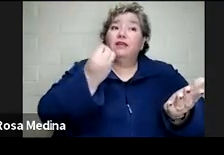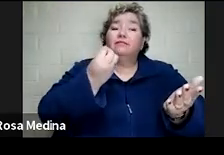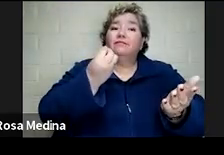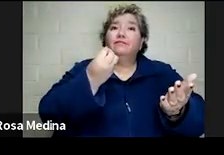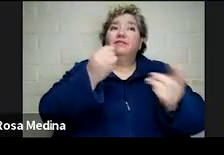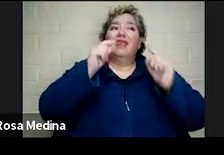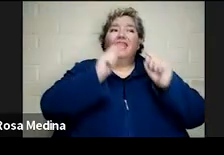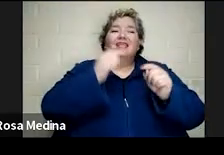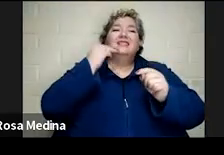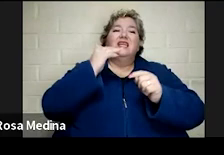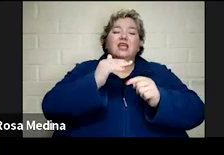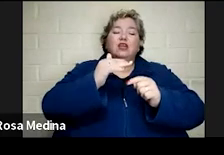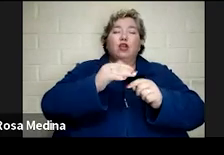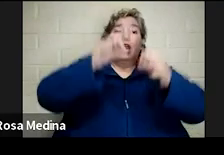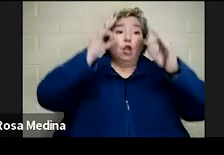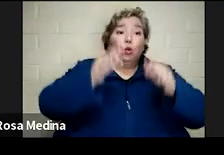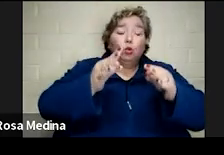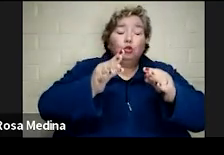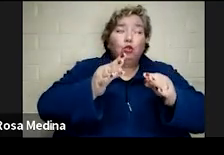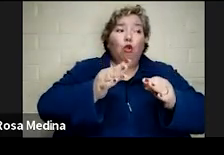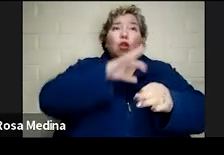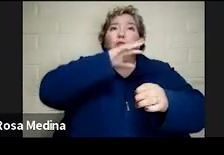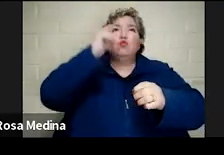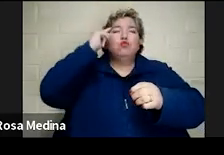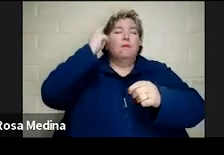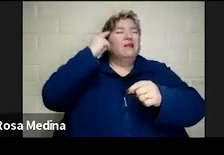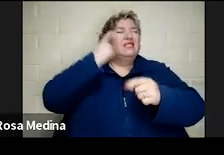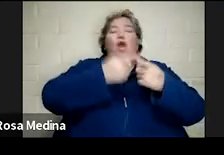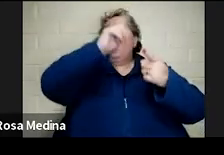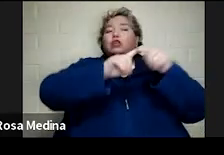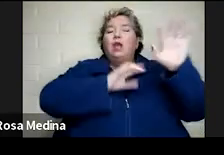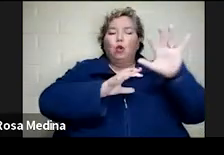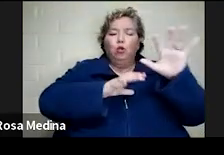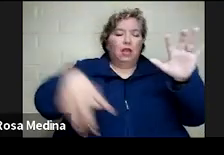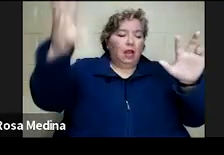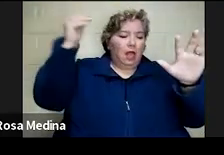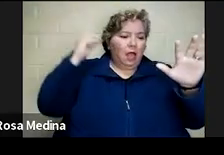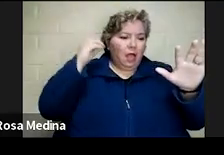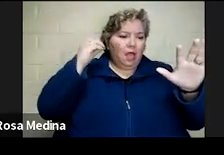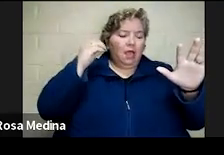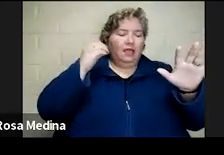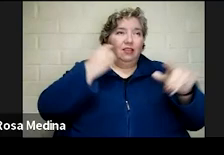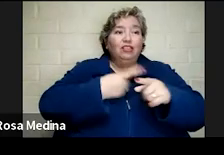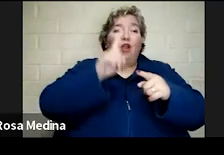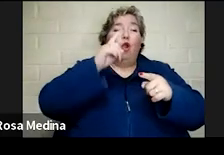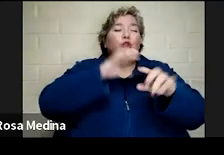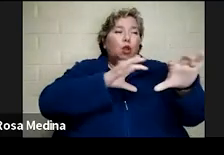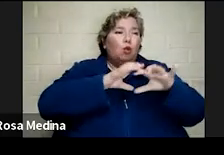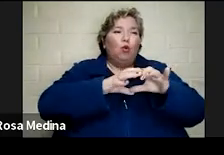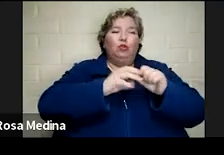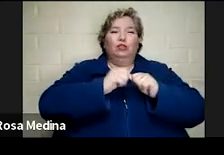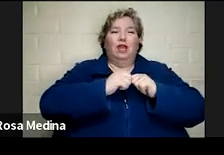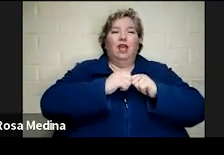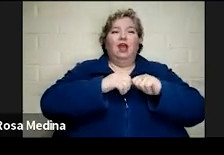Ese niño puede ser que en ese minuto estaba pensando en otra cosa, estaba haciendo otra cosa, o había un estímulo externo, no sé, por ejemplo, la sirena de